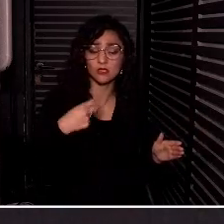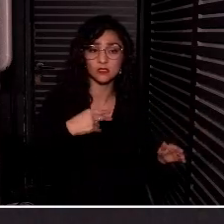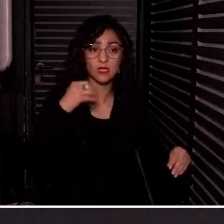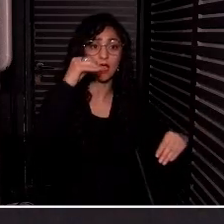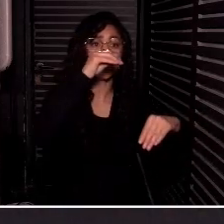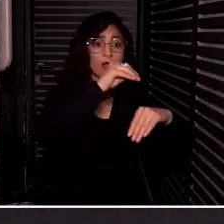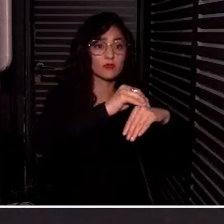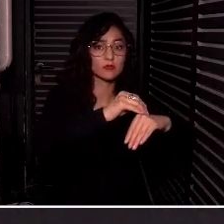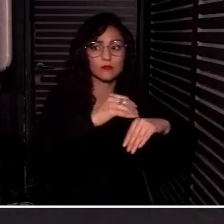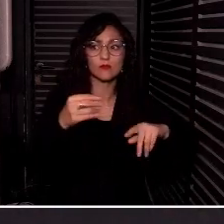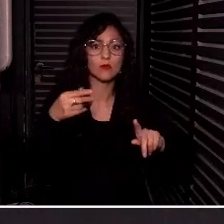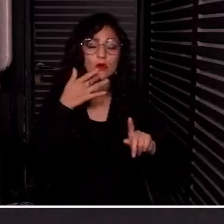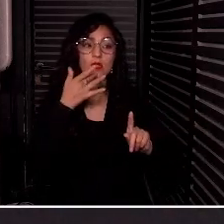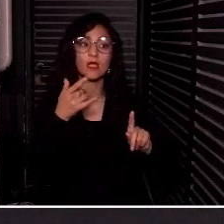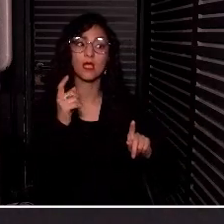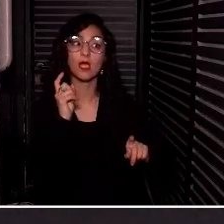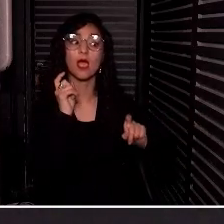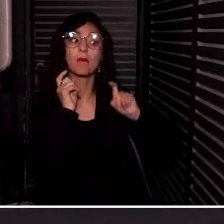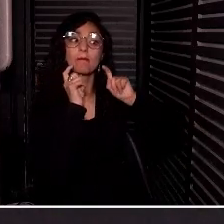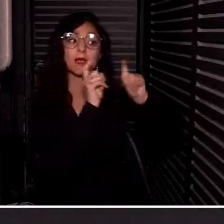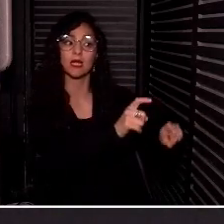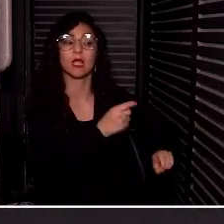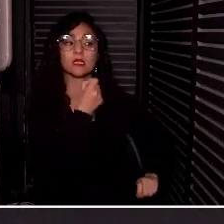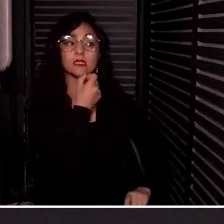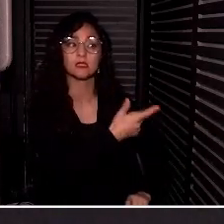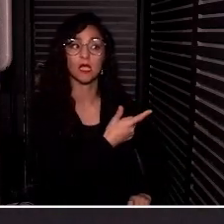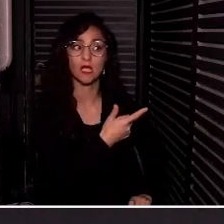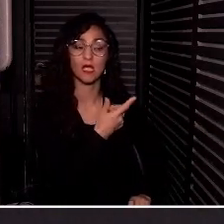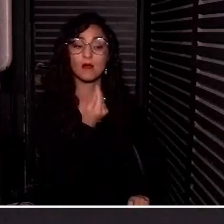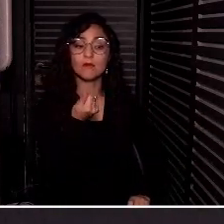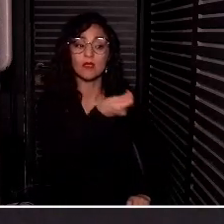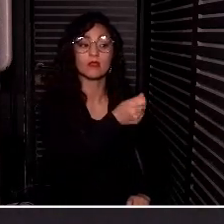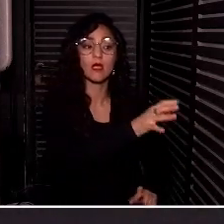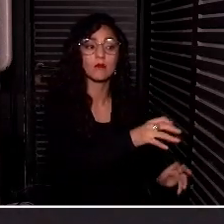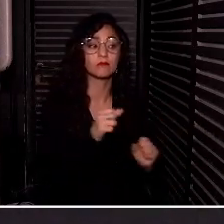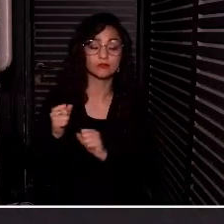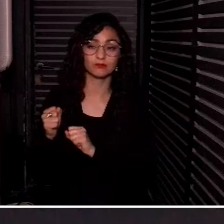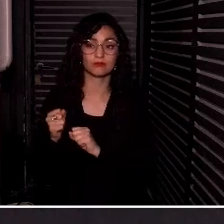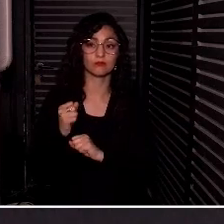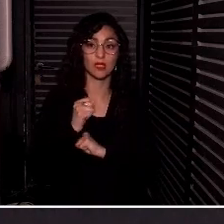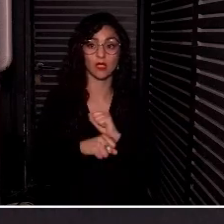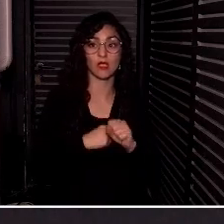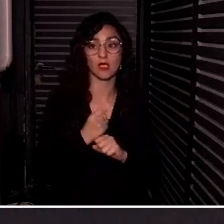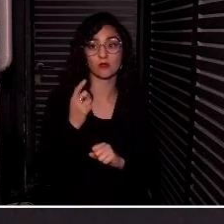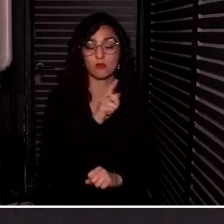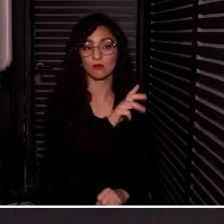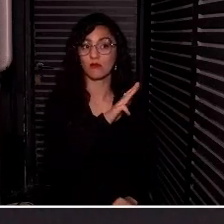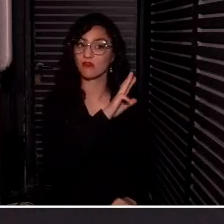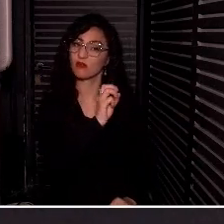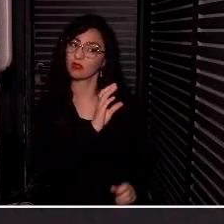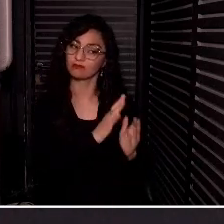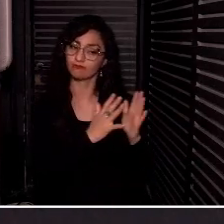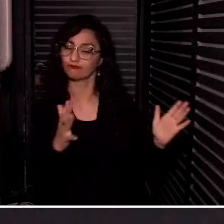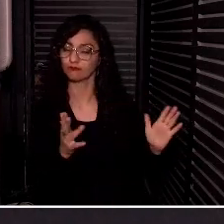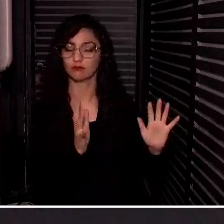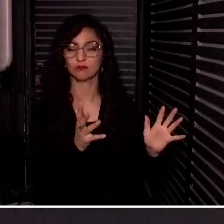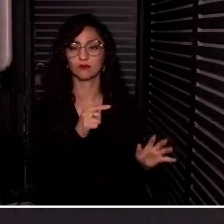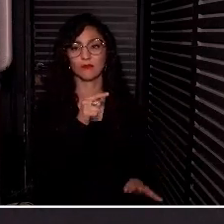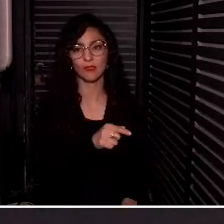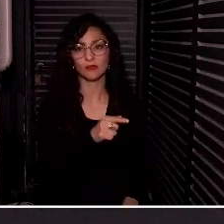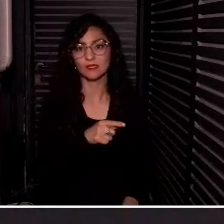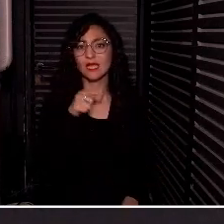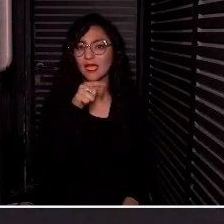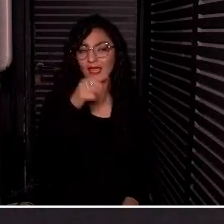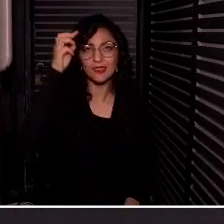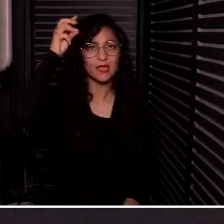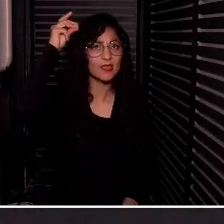los amenazaron de que les iban a quitar un auspicio en los años 90 entonces creo que también establecer